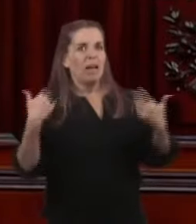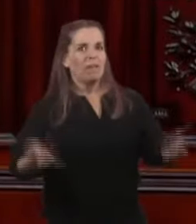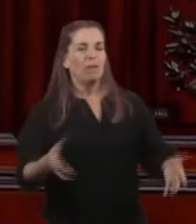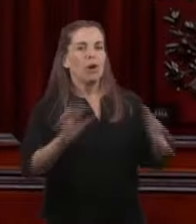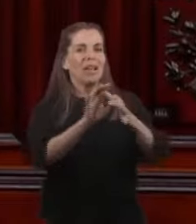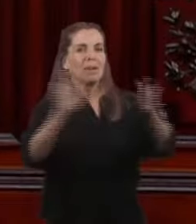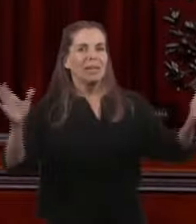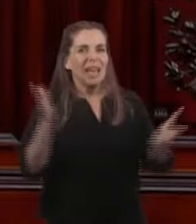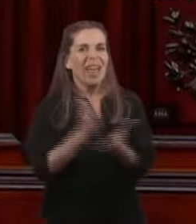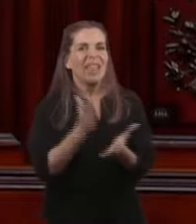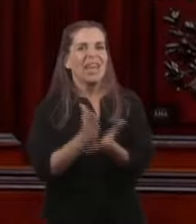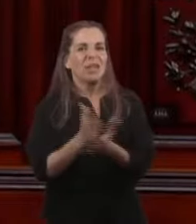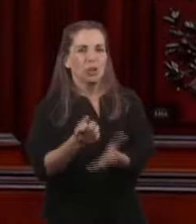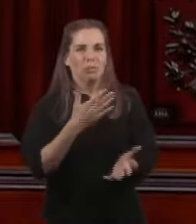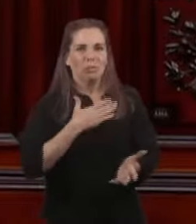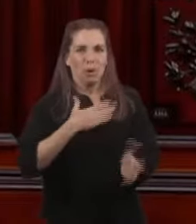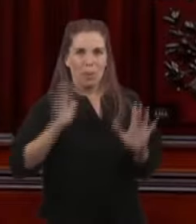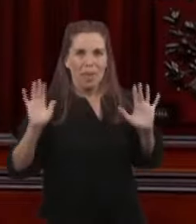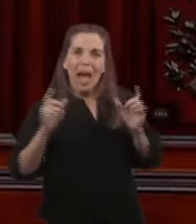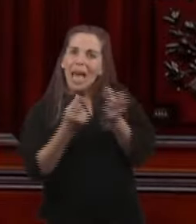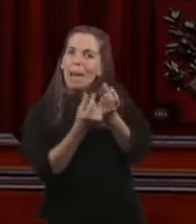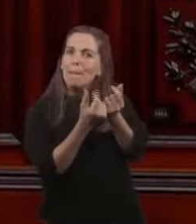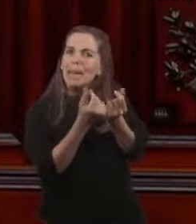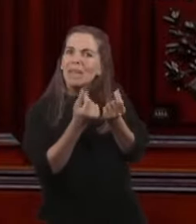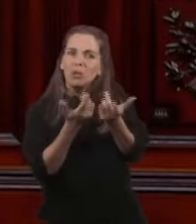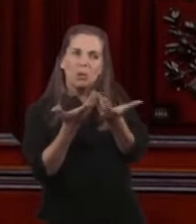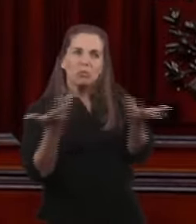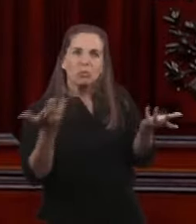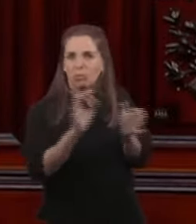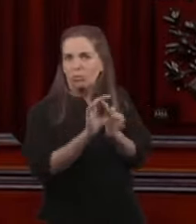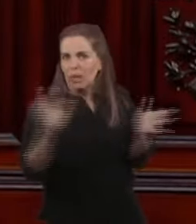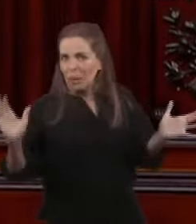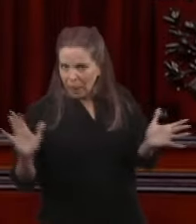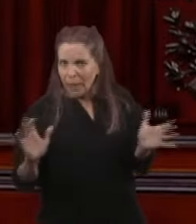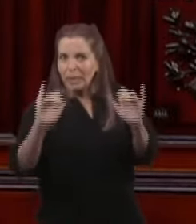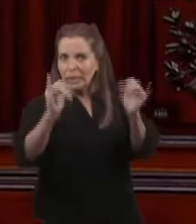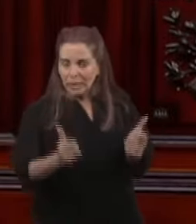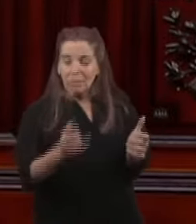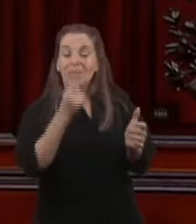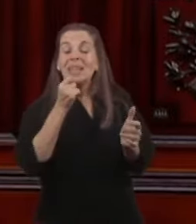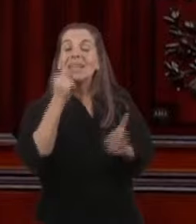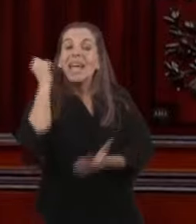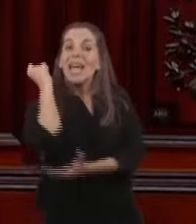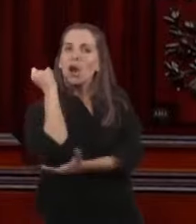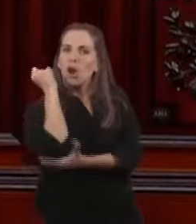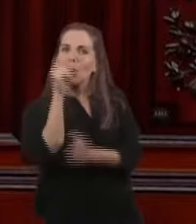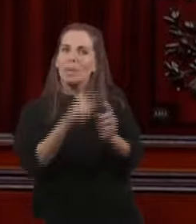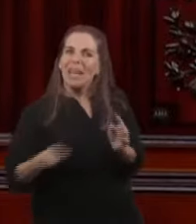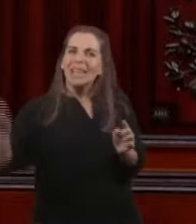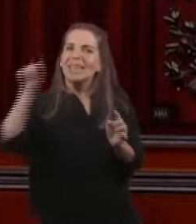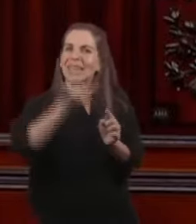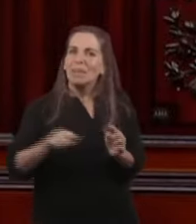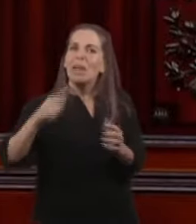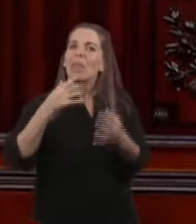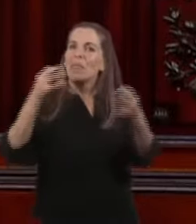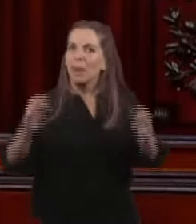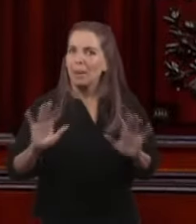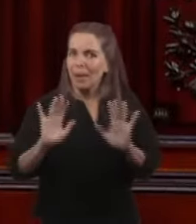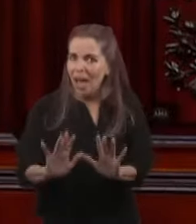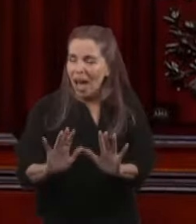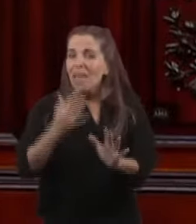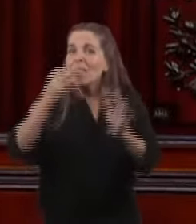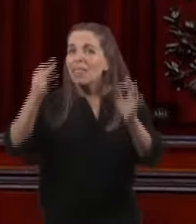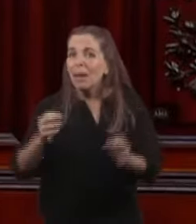derechos de Propiedad y en que los precios se expresen libremente si el ciclo de la economía es Genuino esto es si es de origen